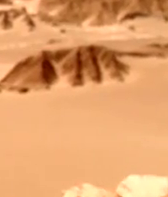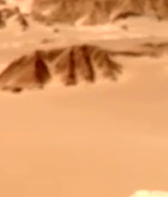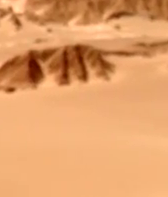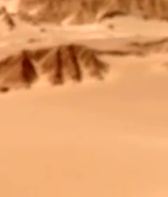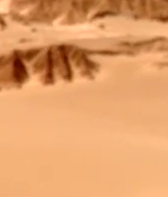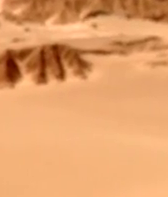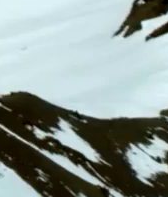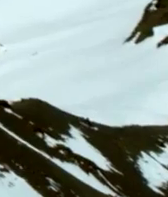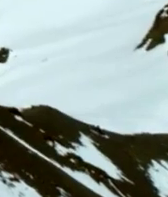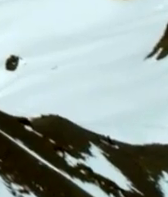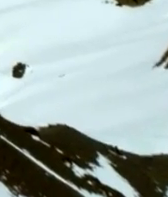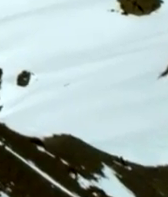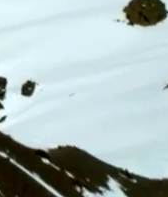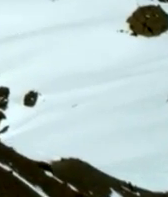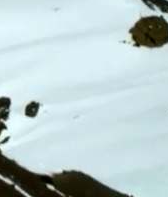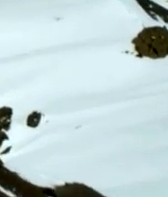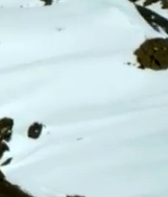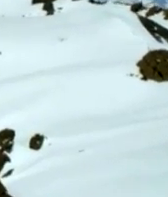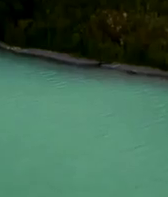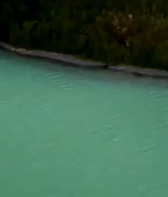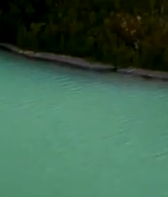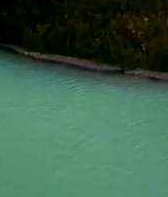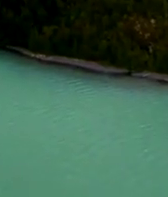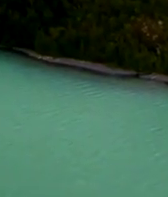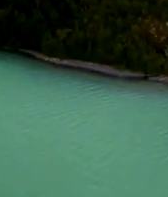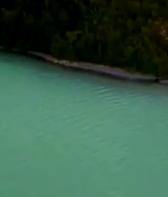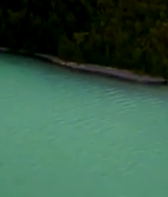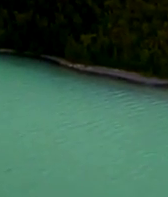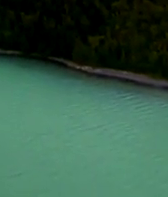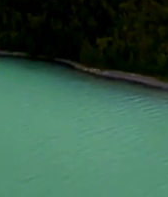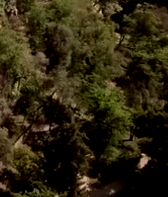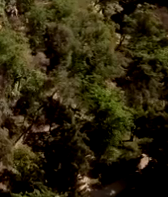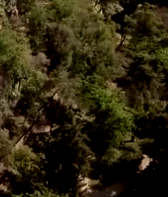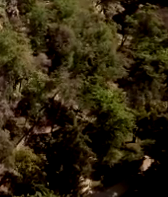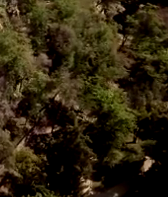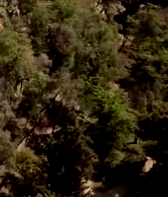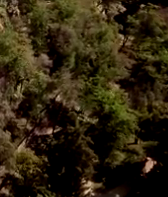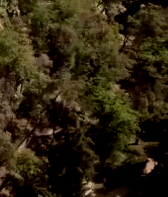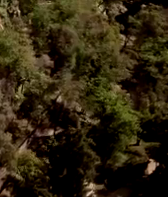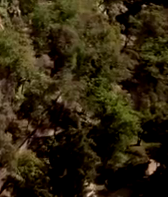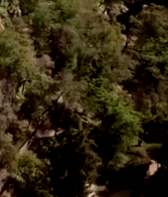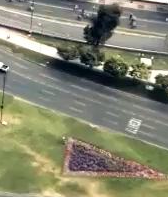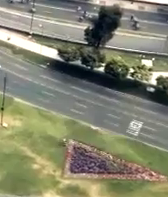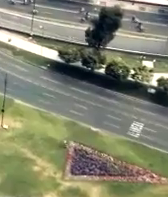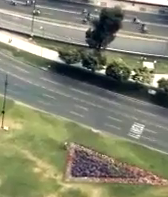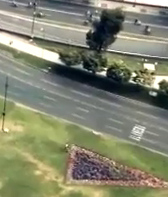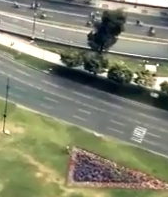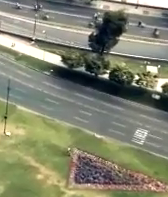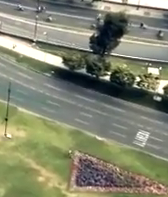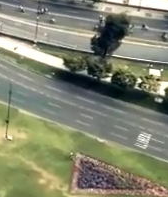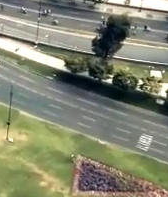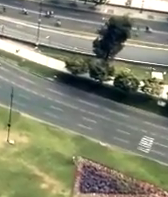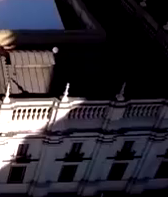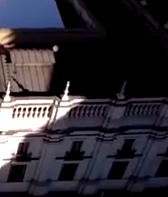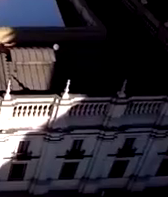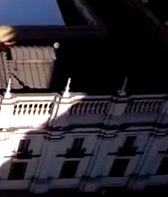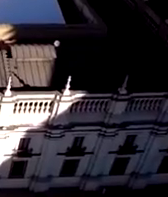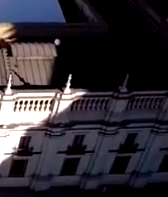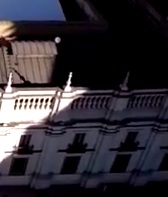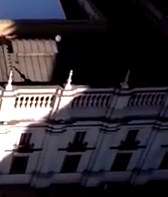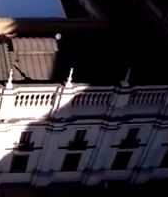desde el Palacio de la moneda se dirige a todas las chilenas y chilenos la presidenta de la República Michel